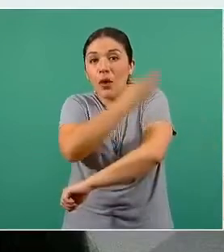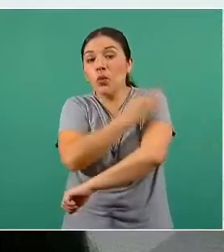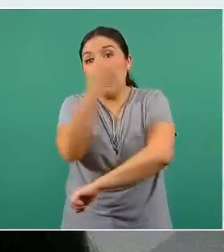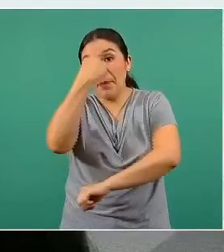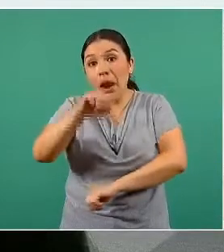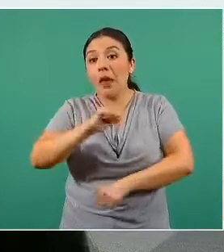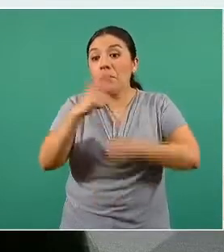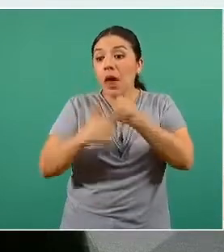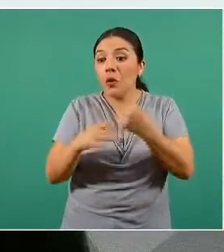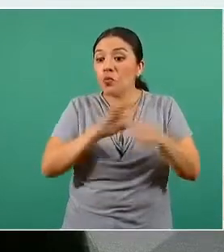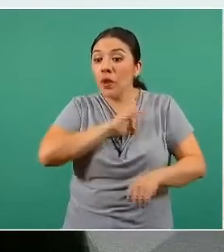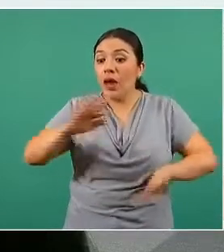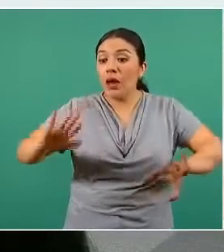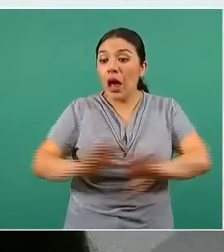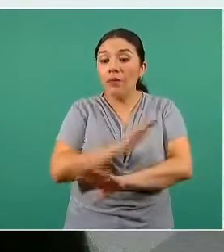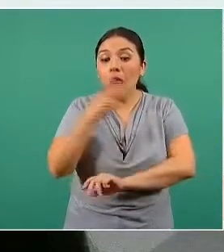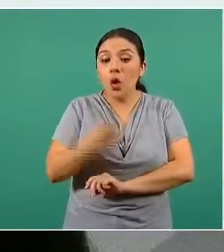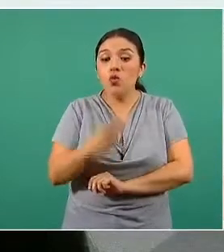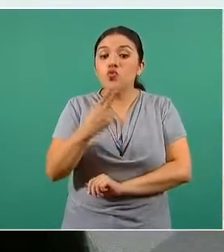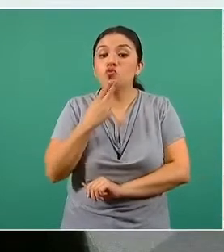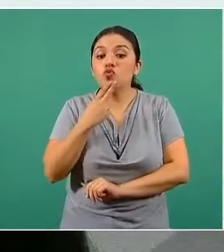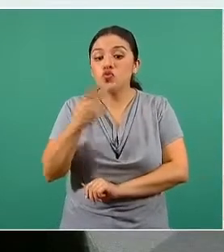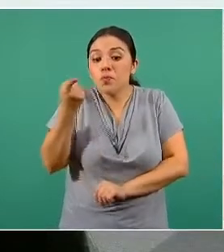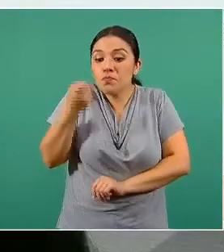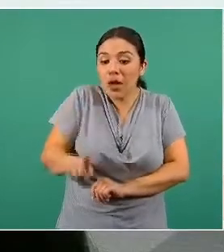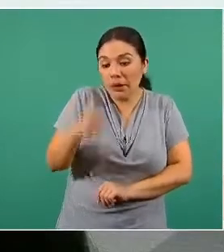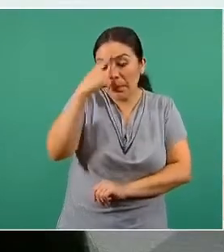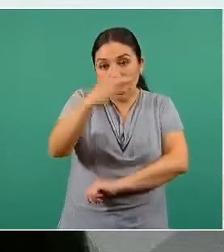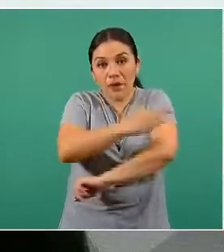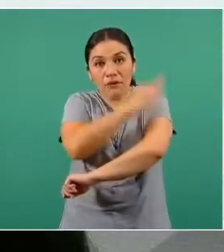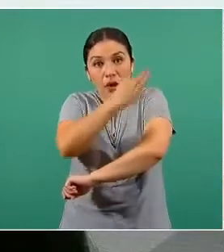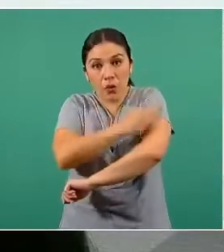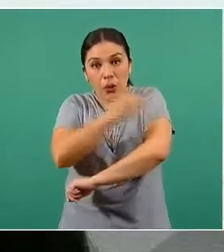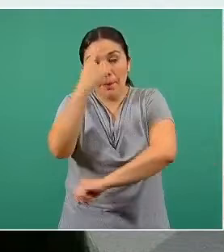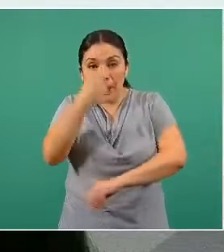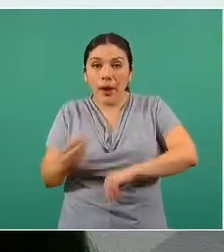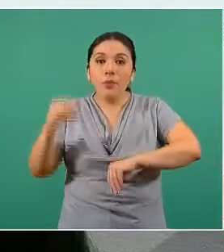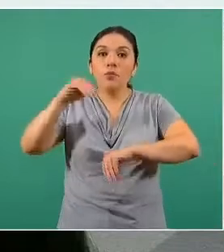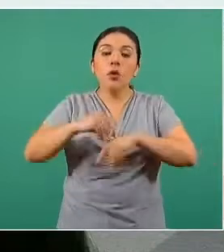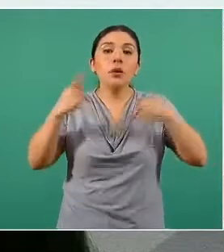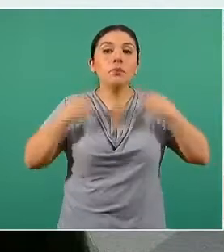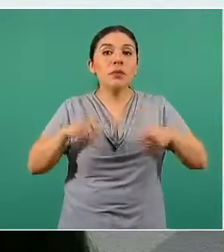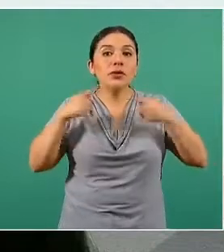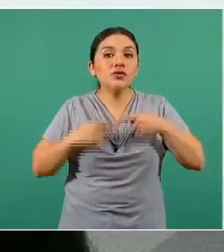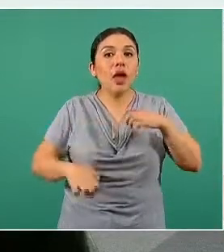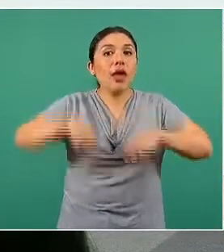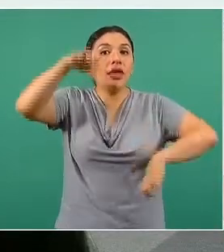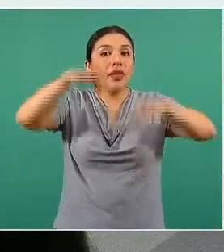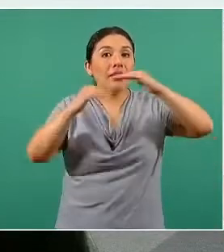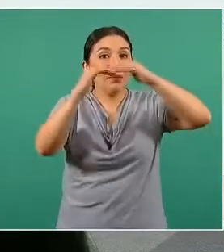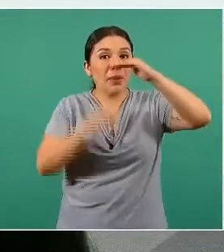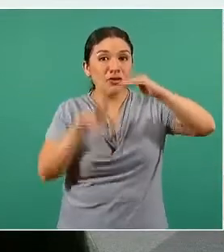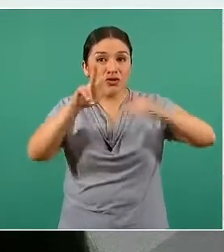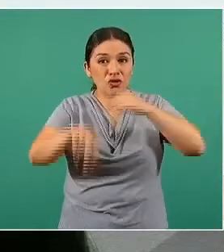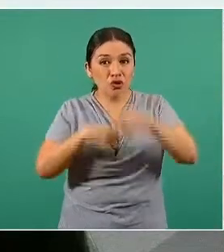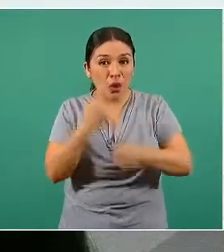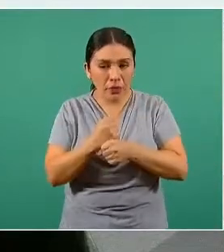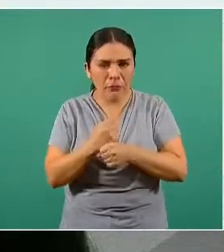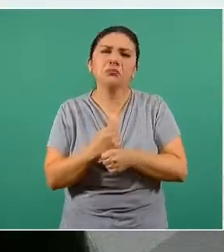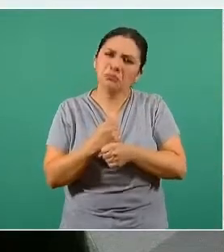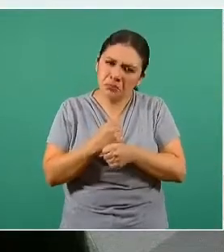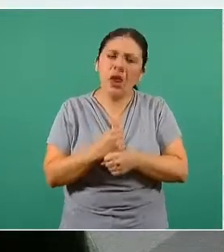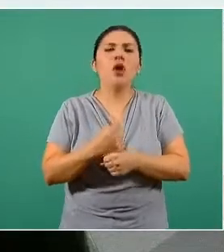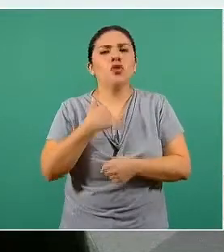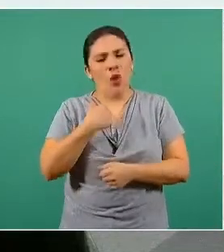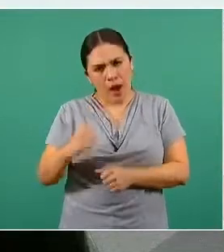cambiar la indicación de uso de las vacunas para incluir personas menores. En algunos países, aquí